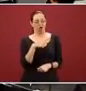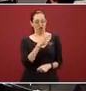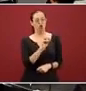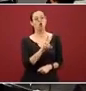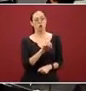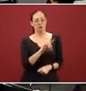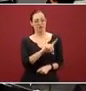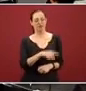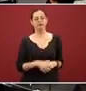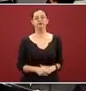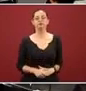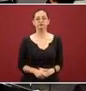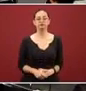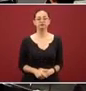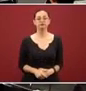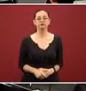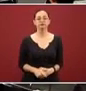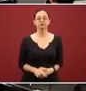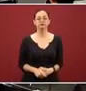una manera,